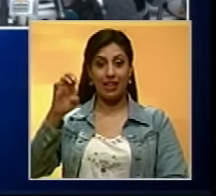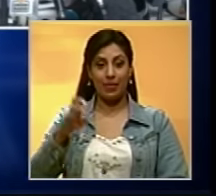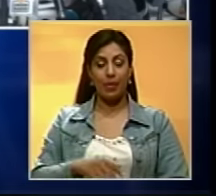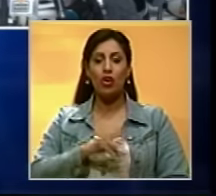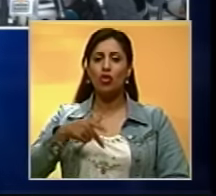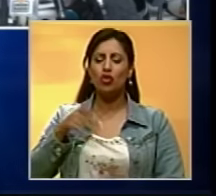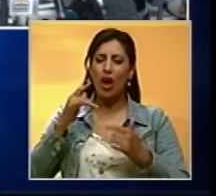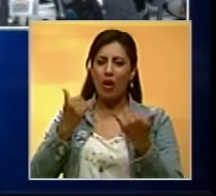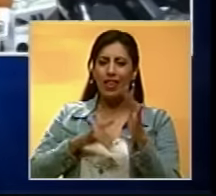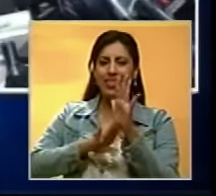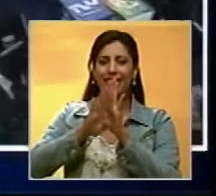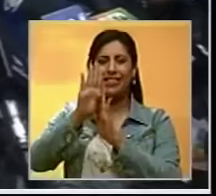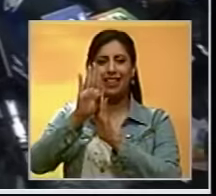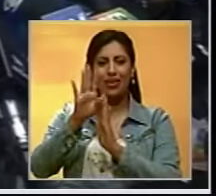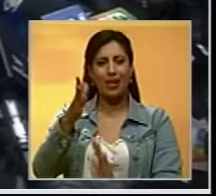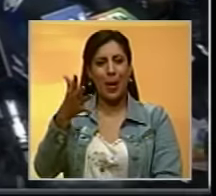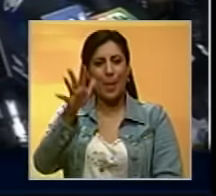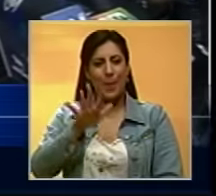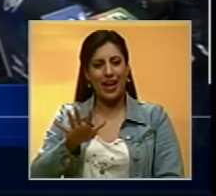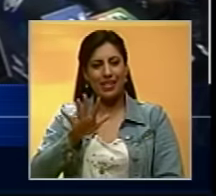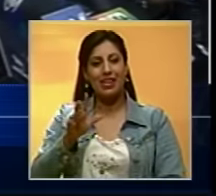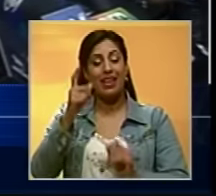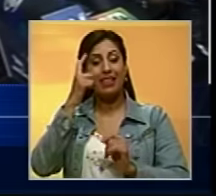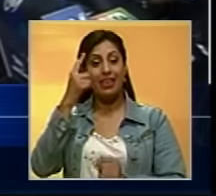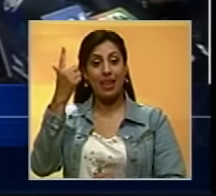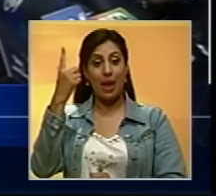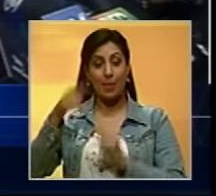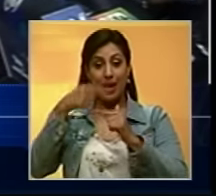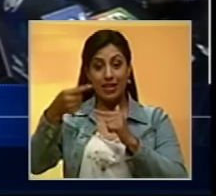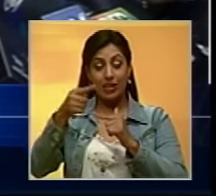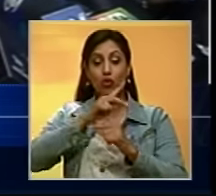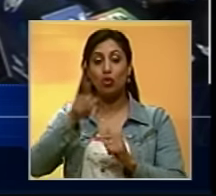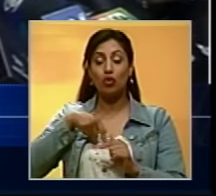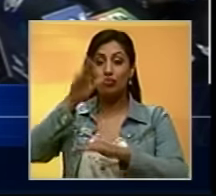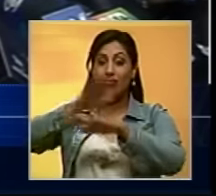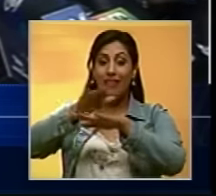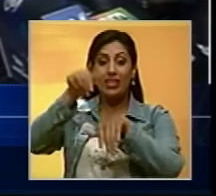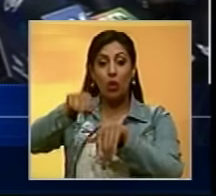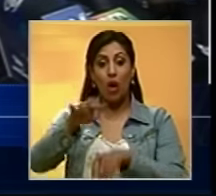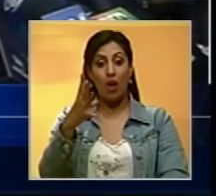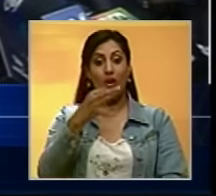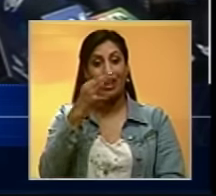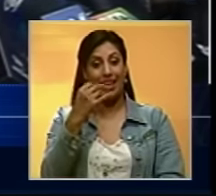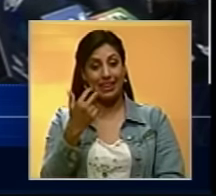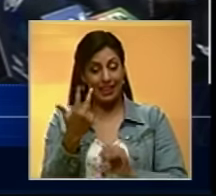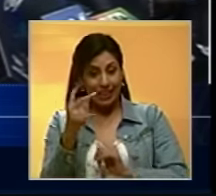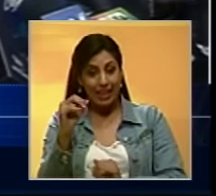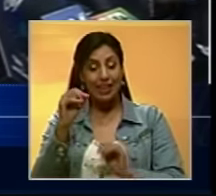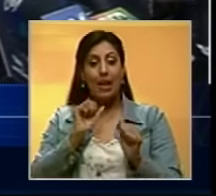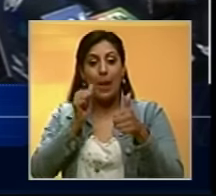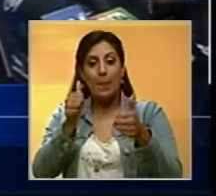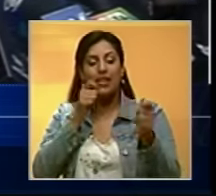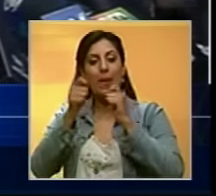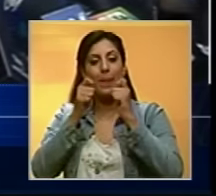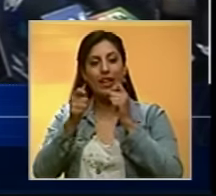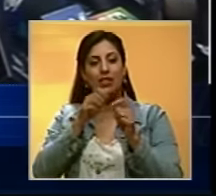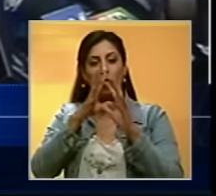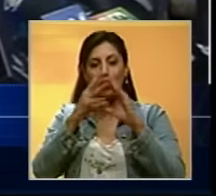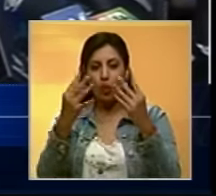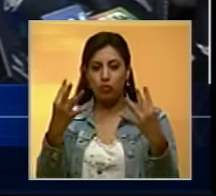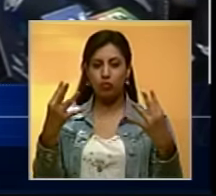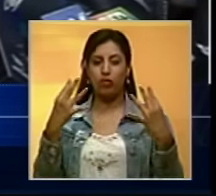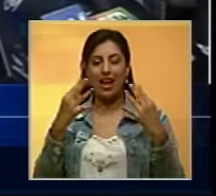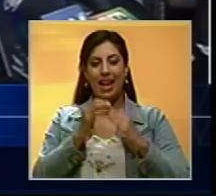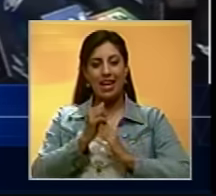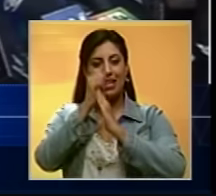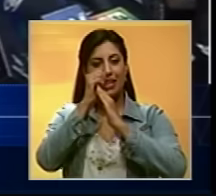que vamos a estar desarrollando prácticamente desde el día de mañana eso va a ser anunciado hoy a las 4:30 en rueda de prensa en la que van a estar todos los